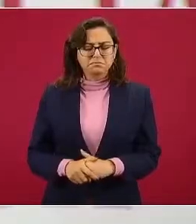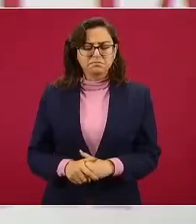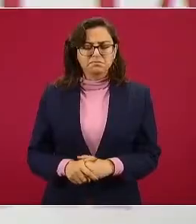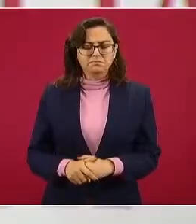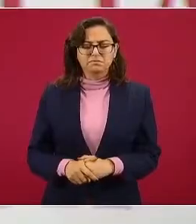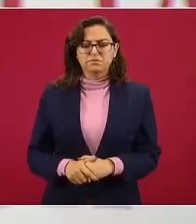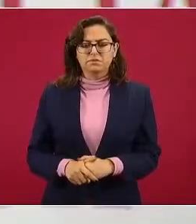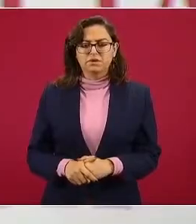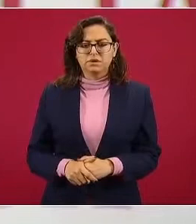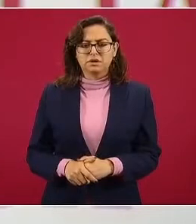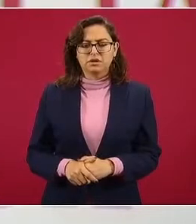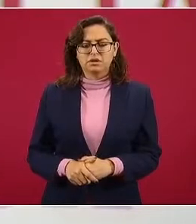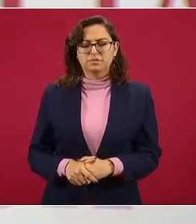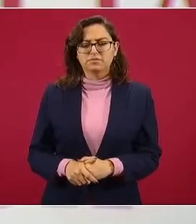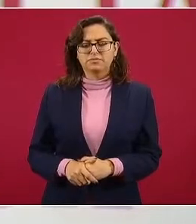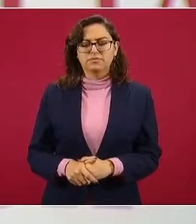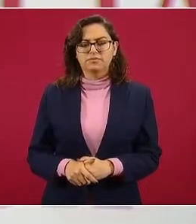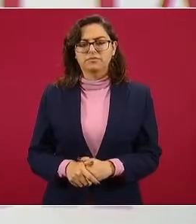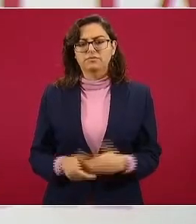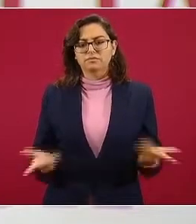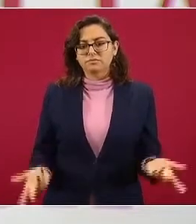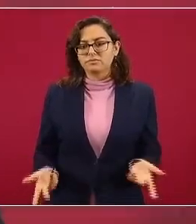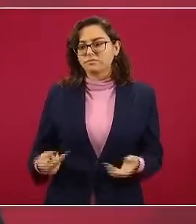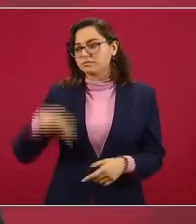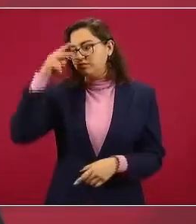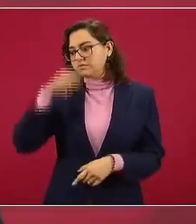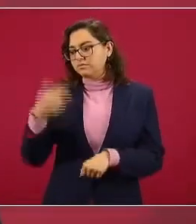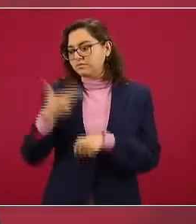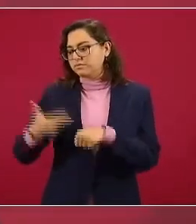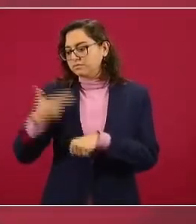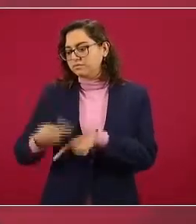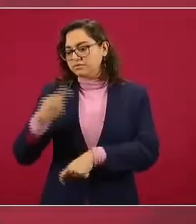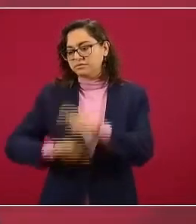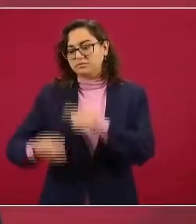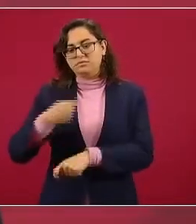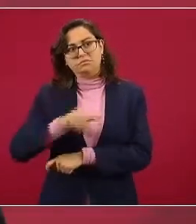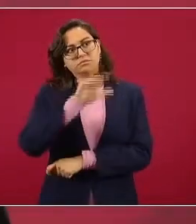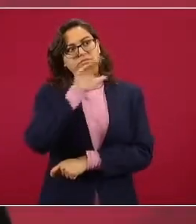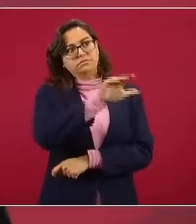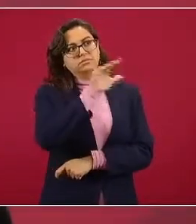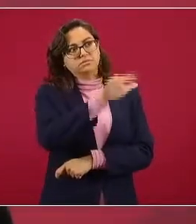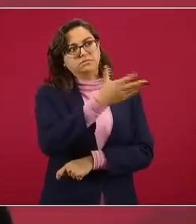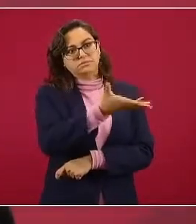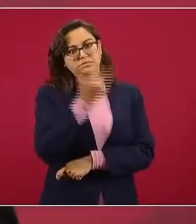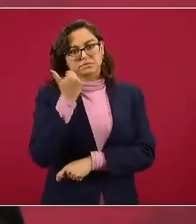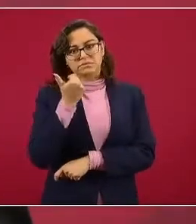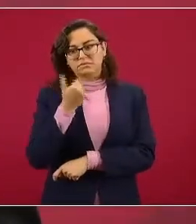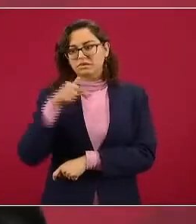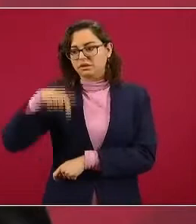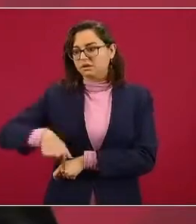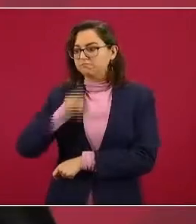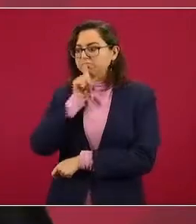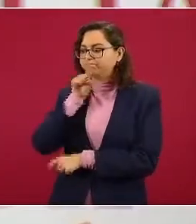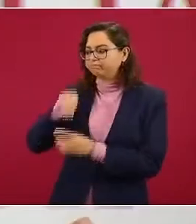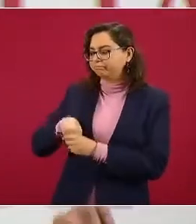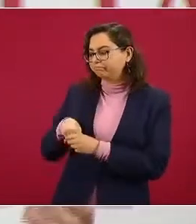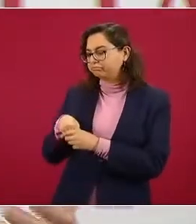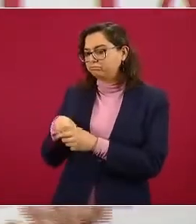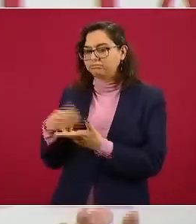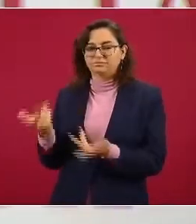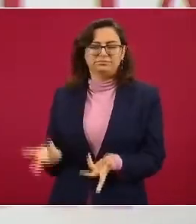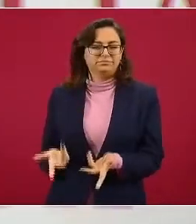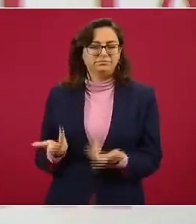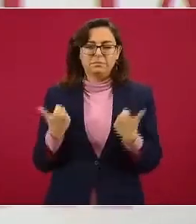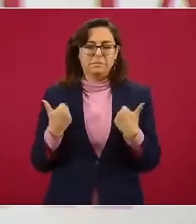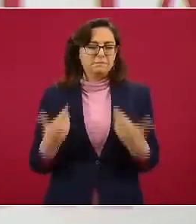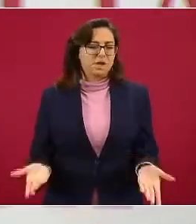que México presente y haga esta gestión y que luego se quisiese ocultar algo del proceso, además de que